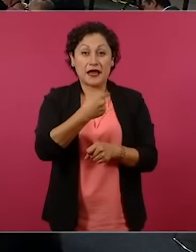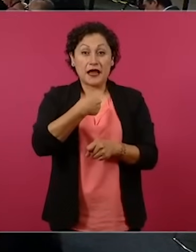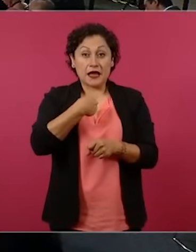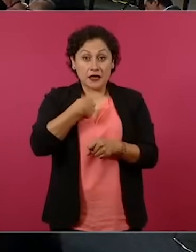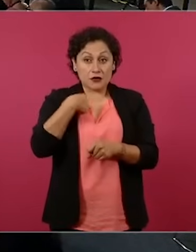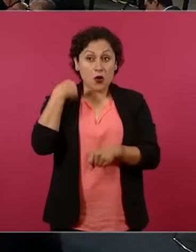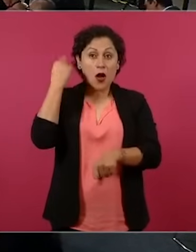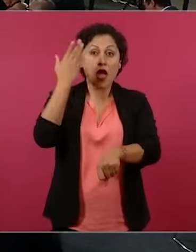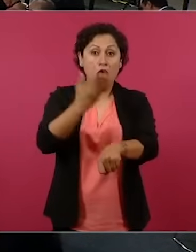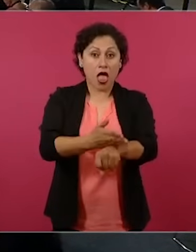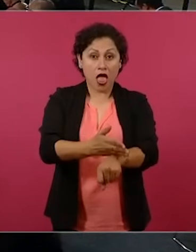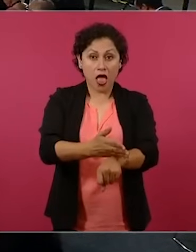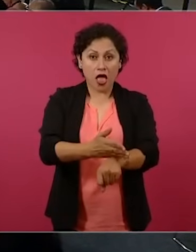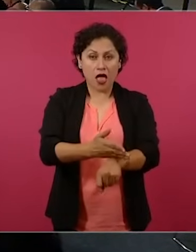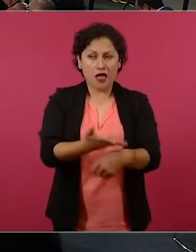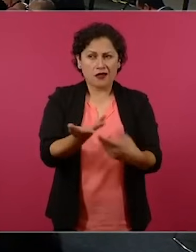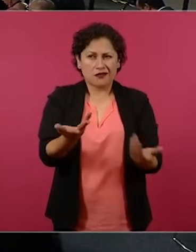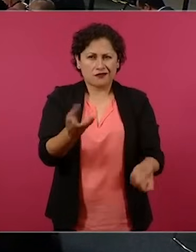¿no?,